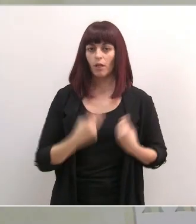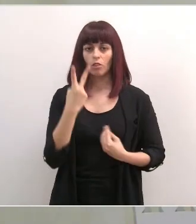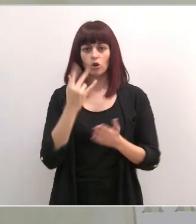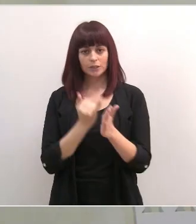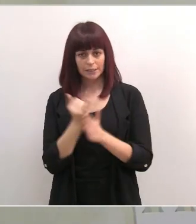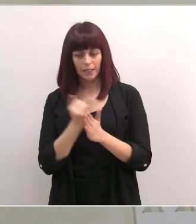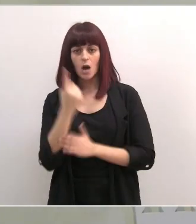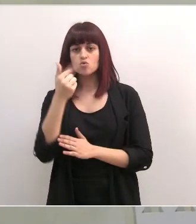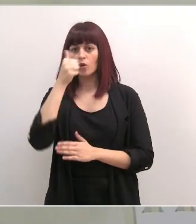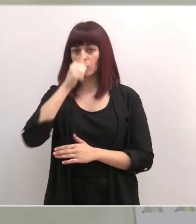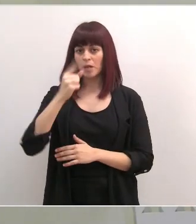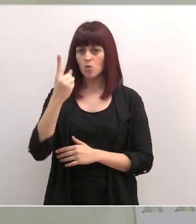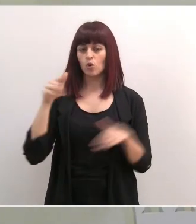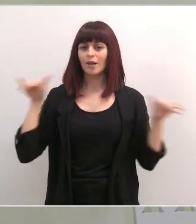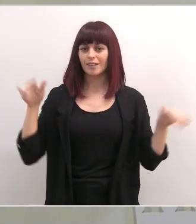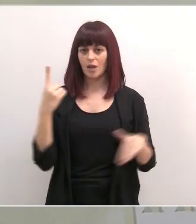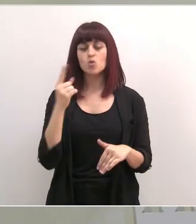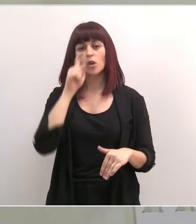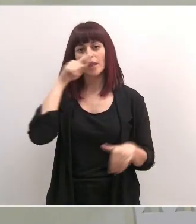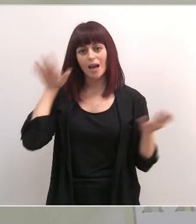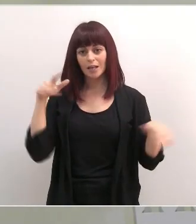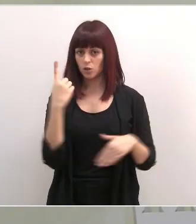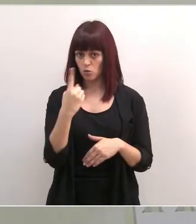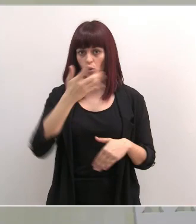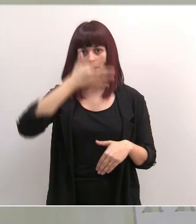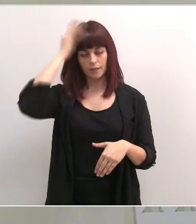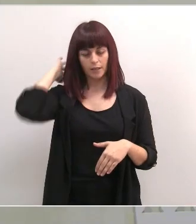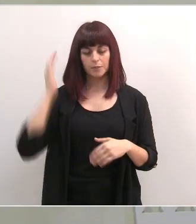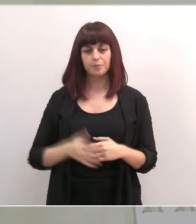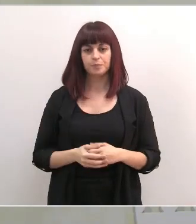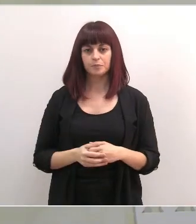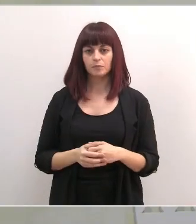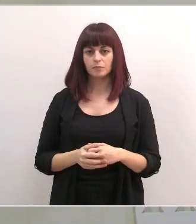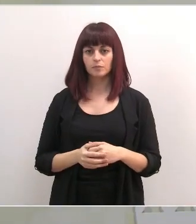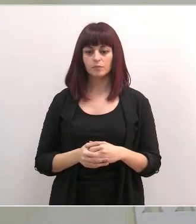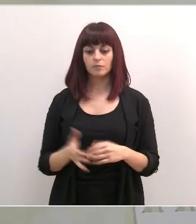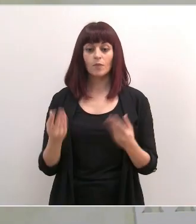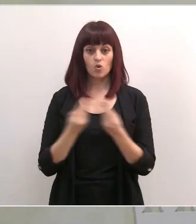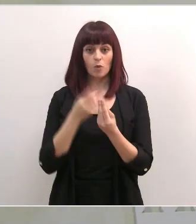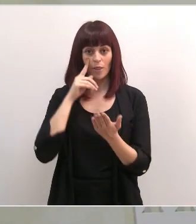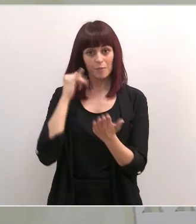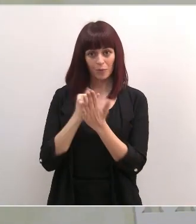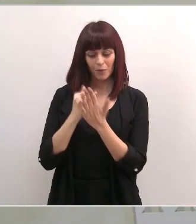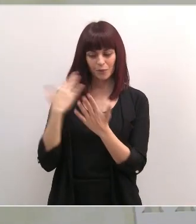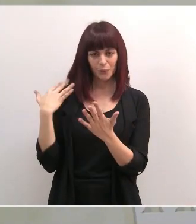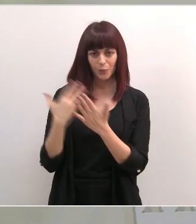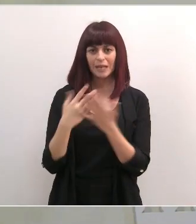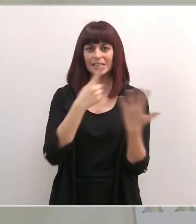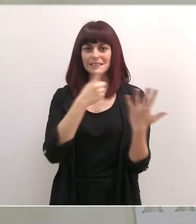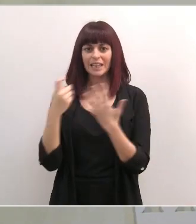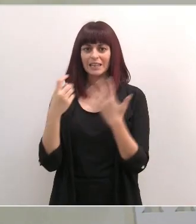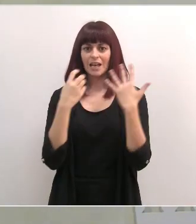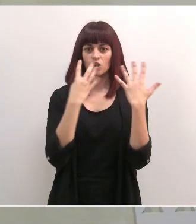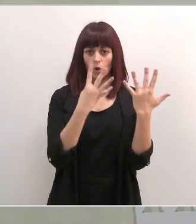Yecla, 1 de Jumilla, 1 de Alcantarilla, 1 de Águilas y 1 de Cartagena. Por su parte, el número de pruebas realizadas ascendía a